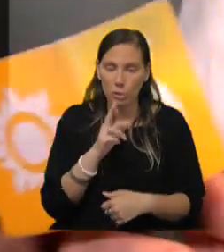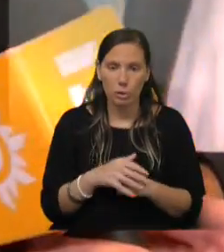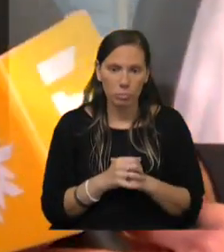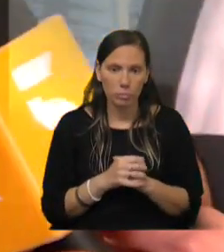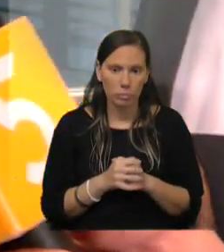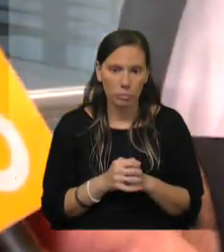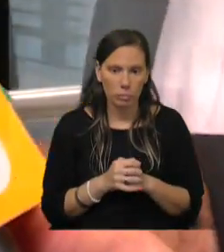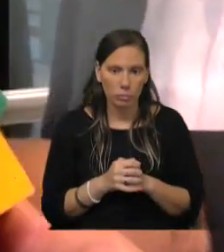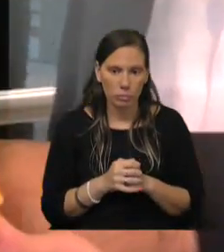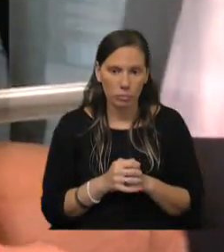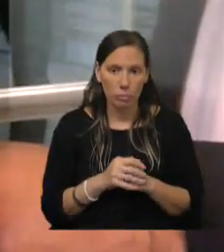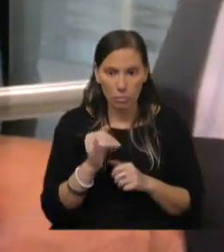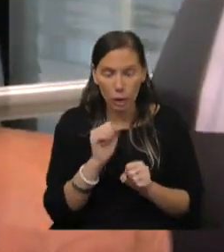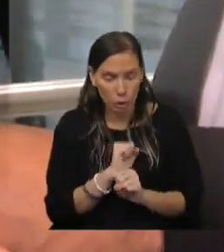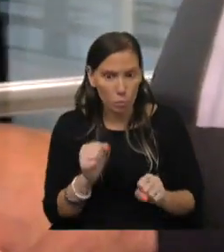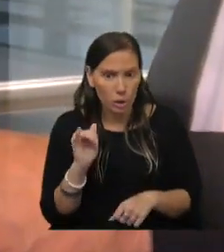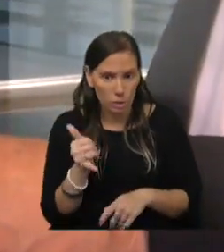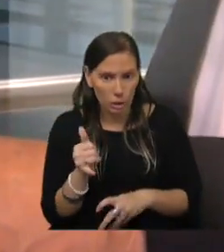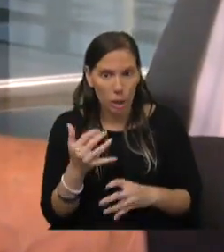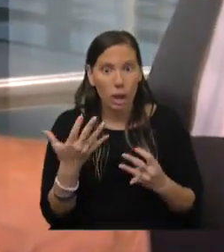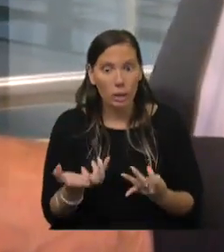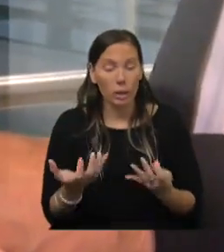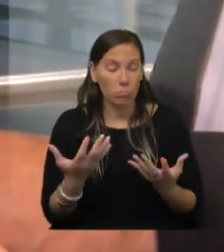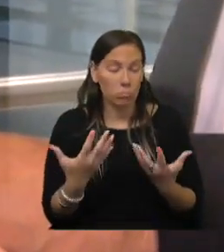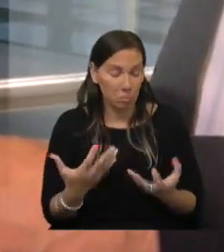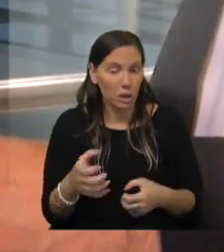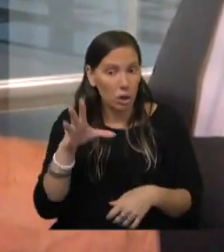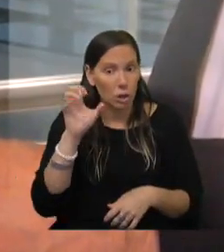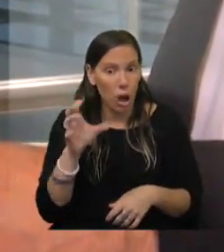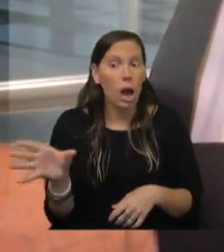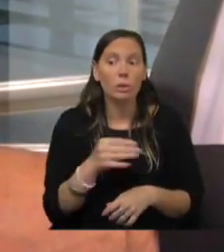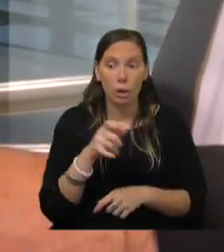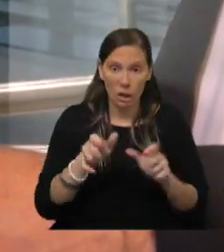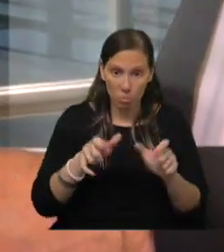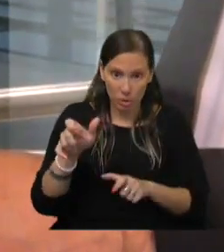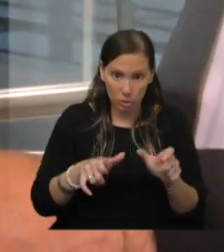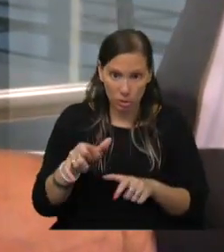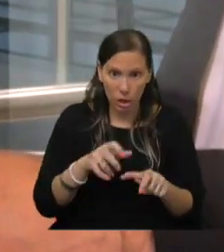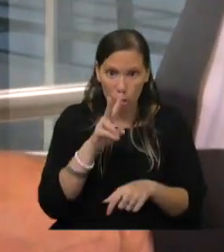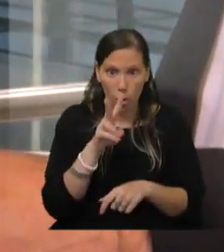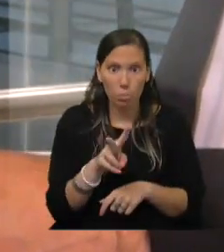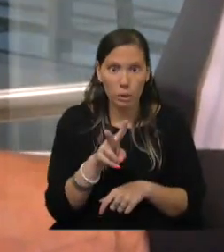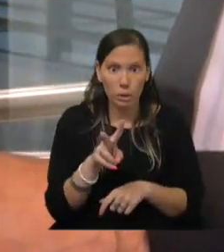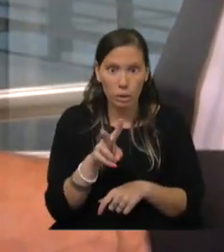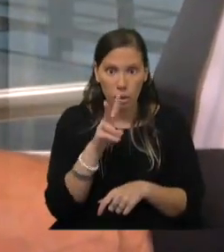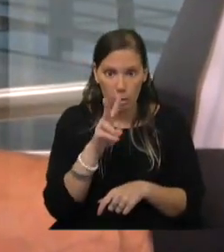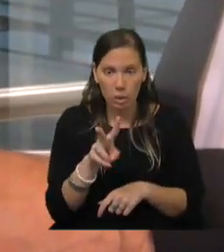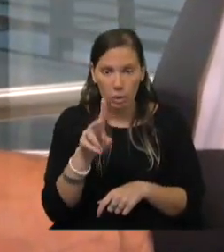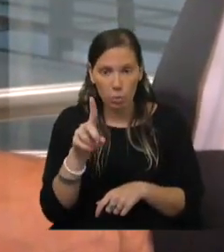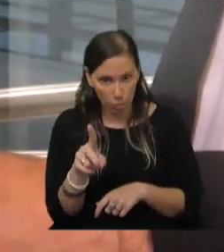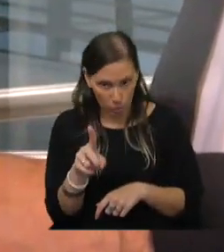contestó Sí se puede quiero recordarles eh a todas y a todos que en el 2000